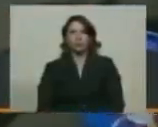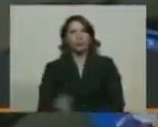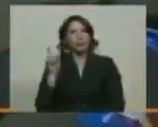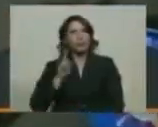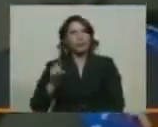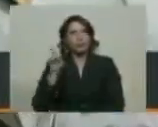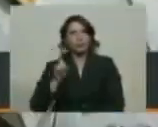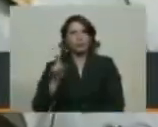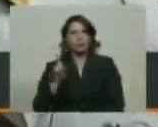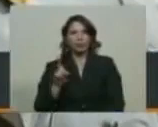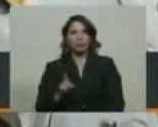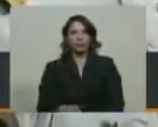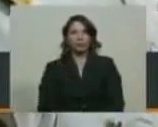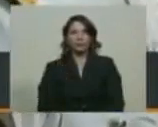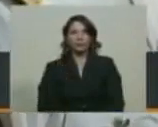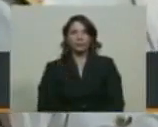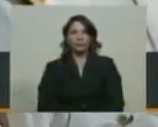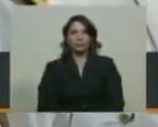Necesitamos,